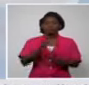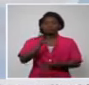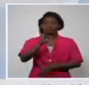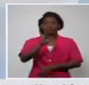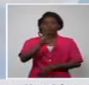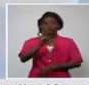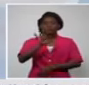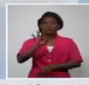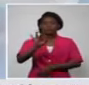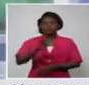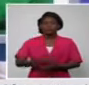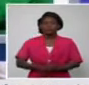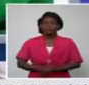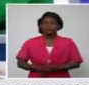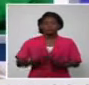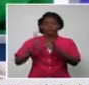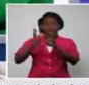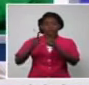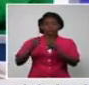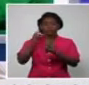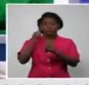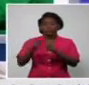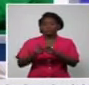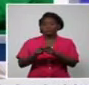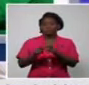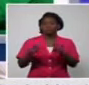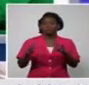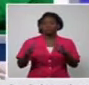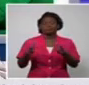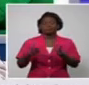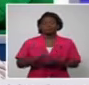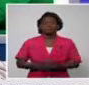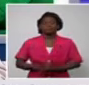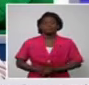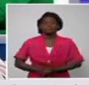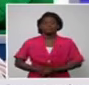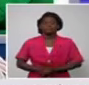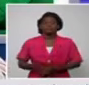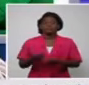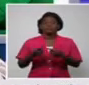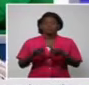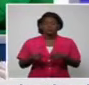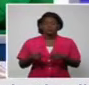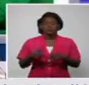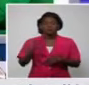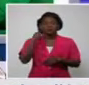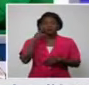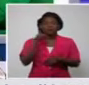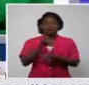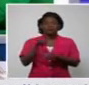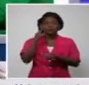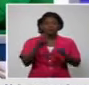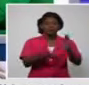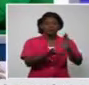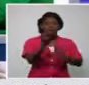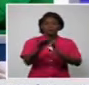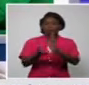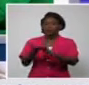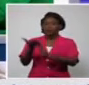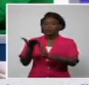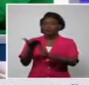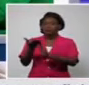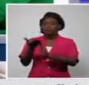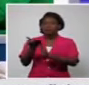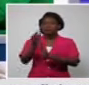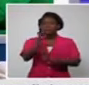4.858. Cifra elevada, pero que al tener más altas que pacientes